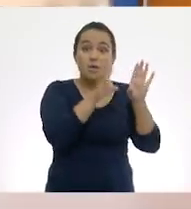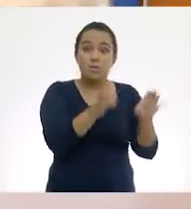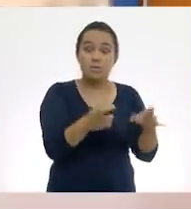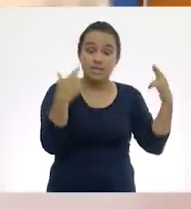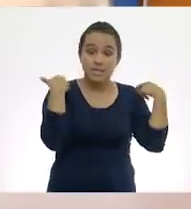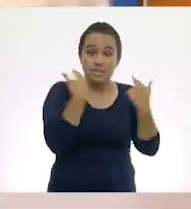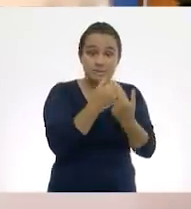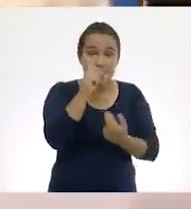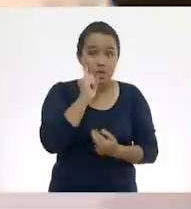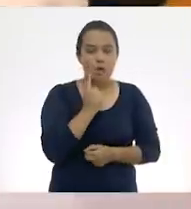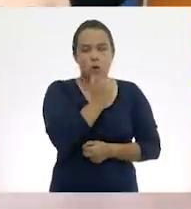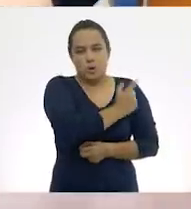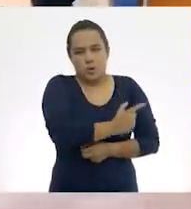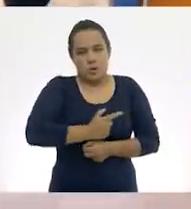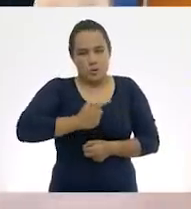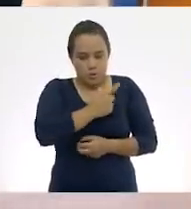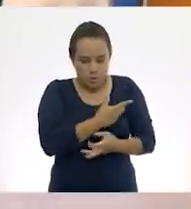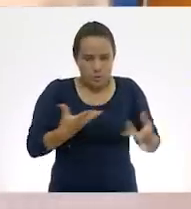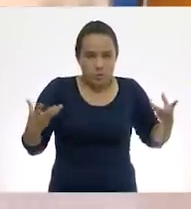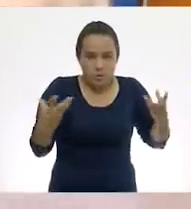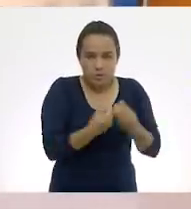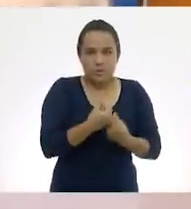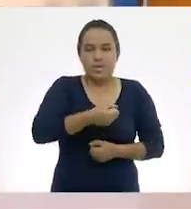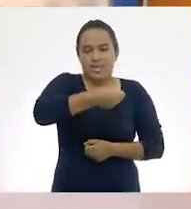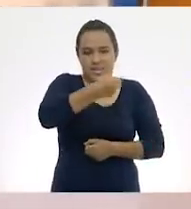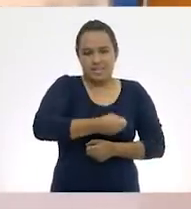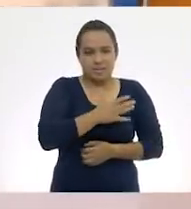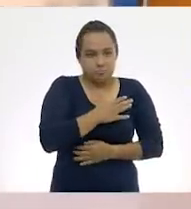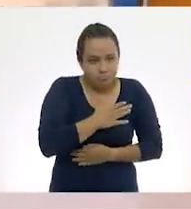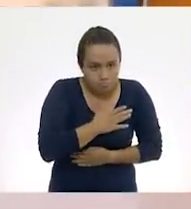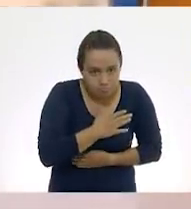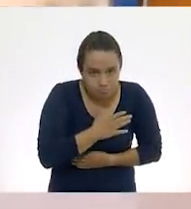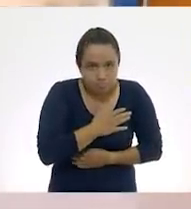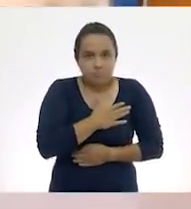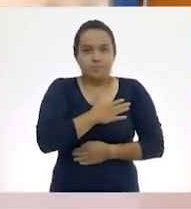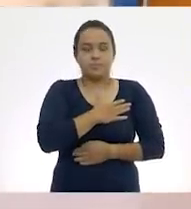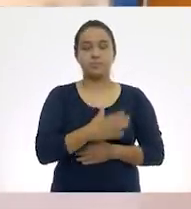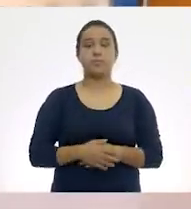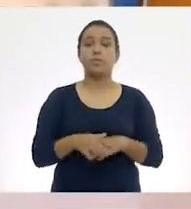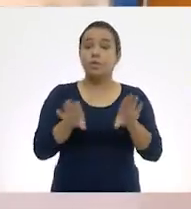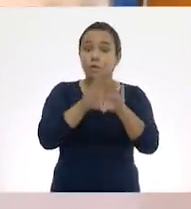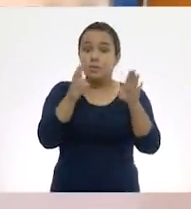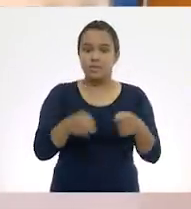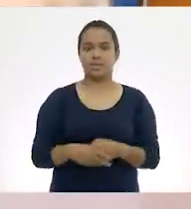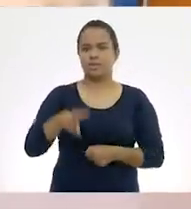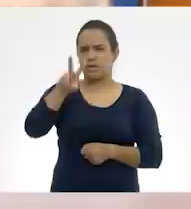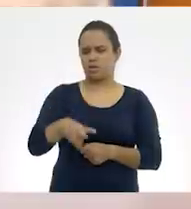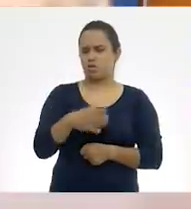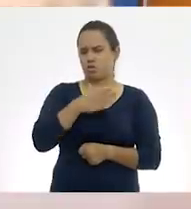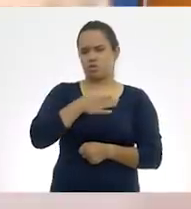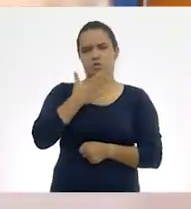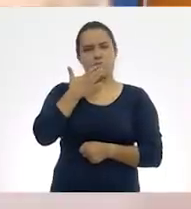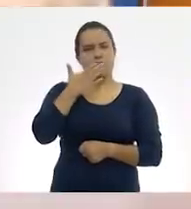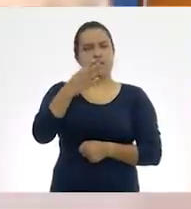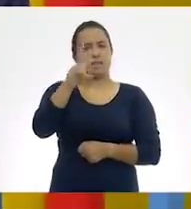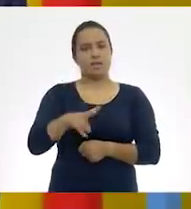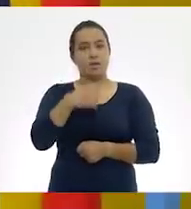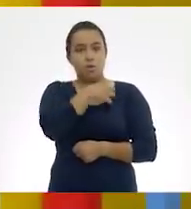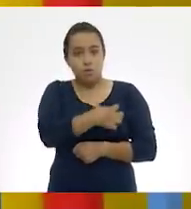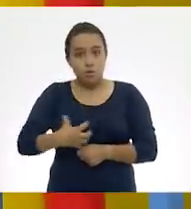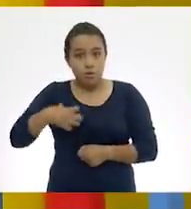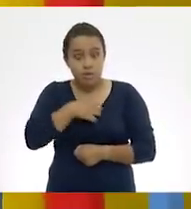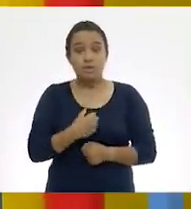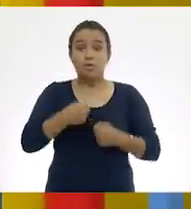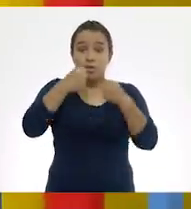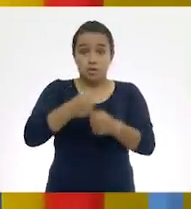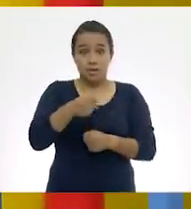maestra Ruth? Qué gusto tenerte por aquí. Nos saludamos con el corazón. ¿Cómo estás? Pues yo muy bien, contento y